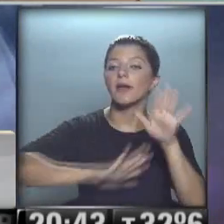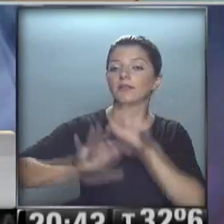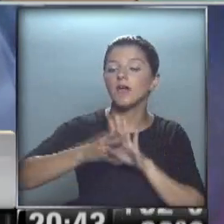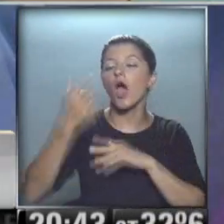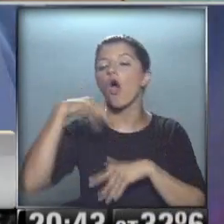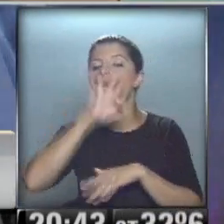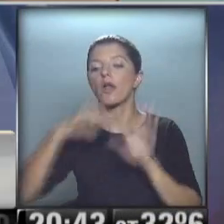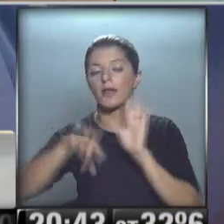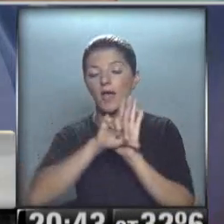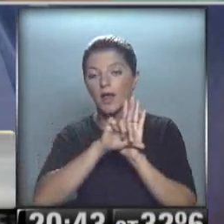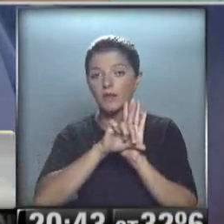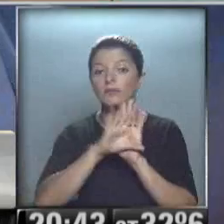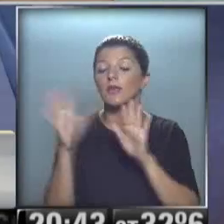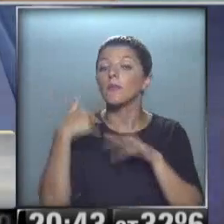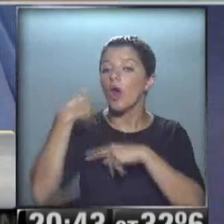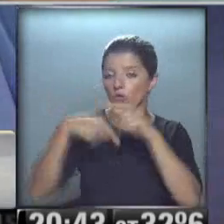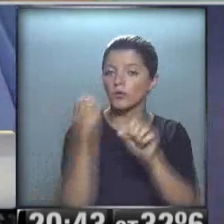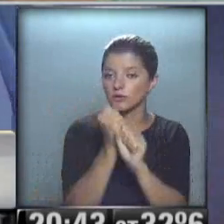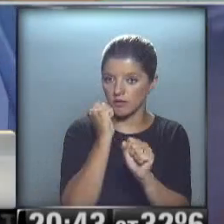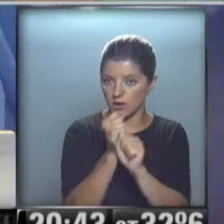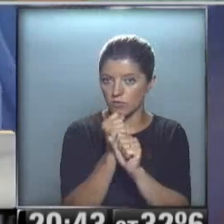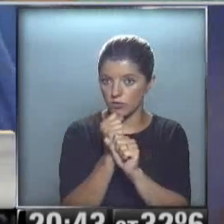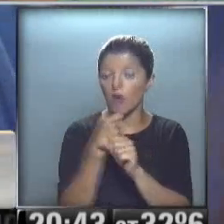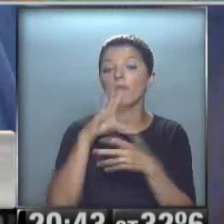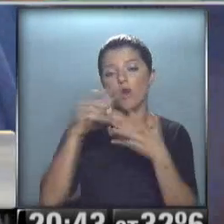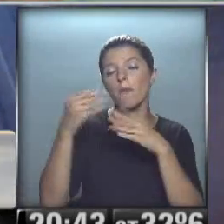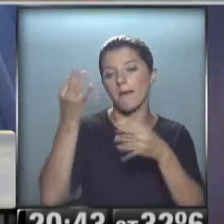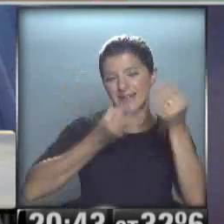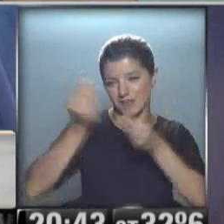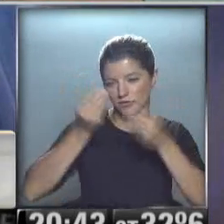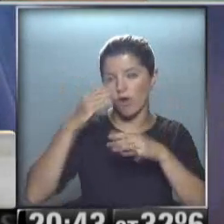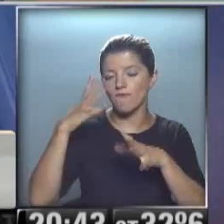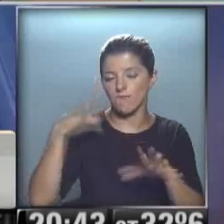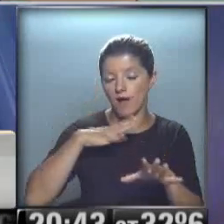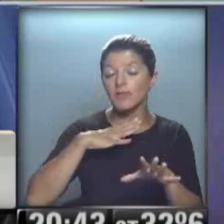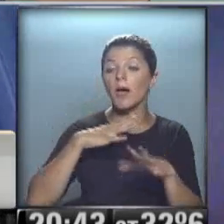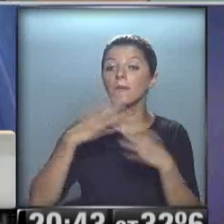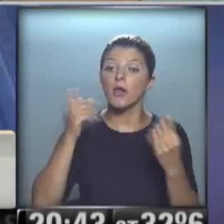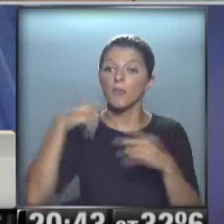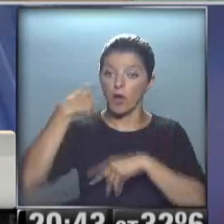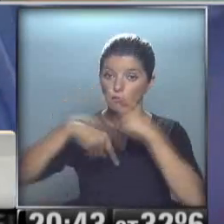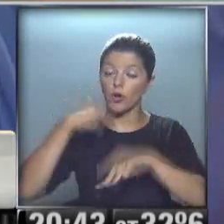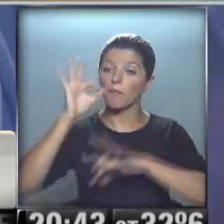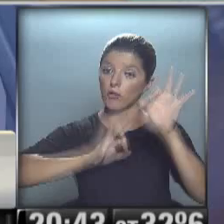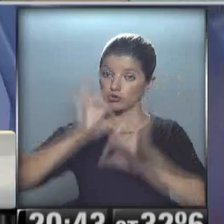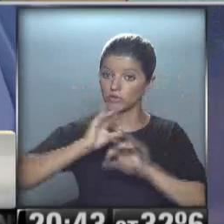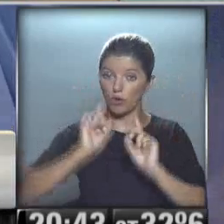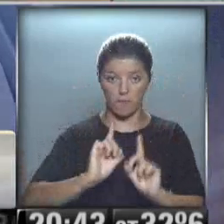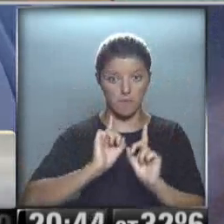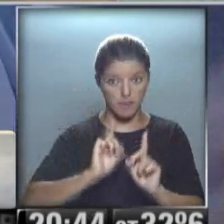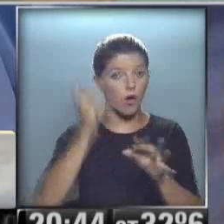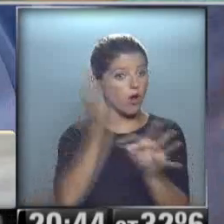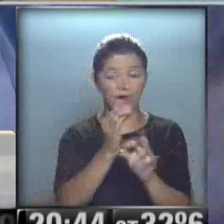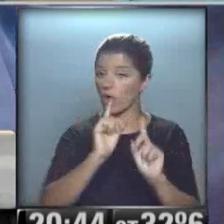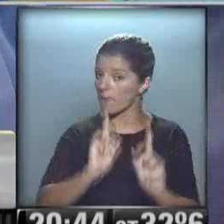legal y jurídica que adopte en términos de administrativos, pero para mantener la propuesta de las mismas características en el mismo